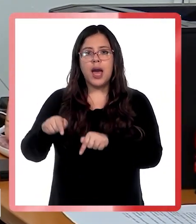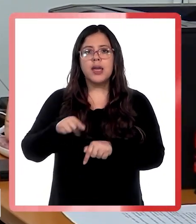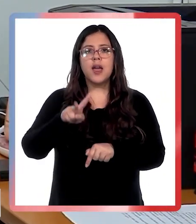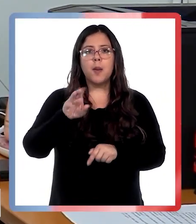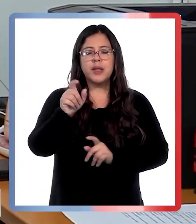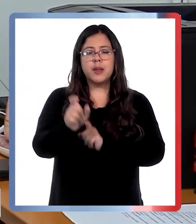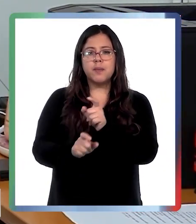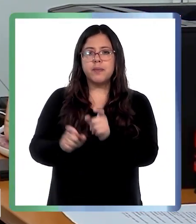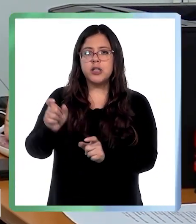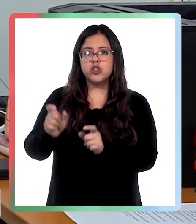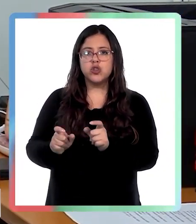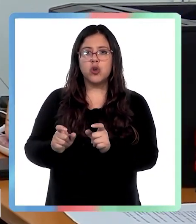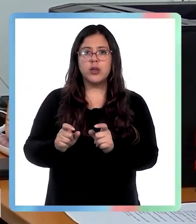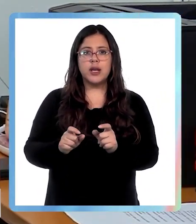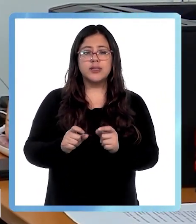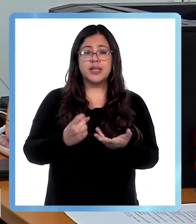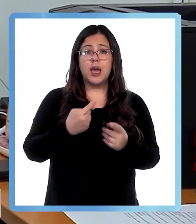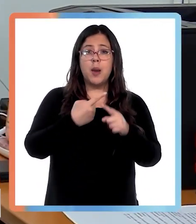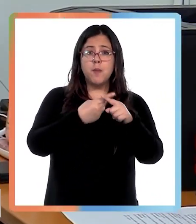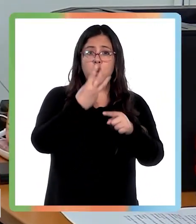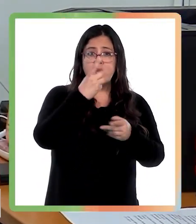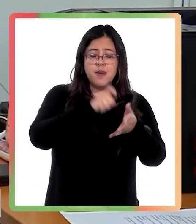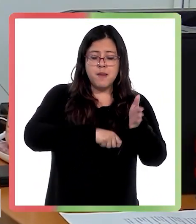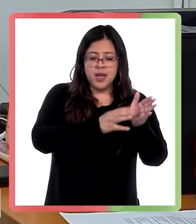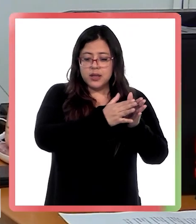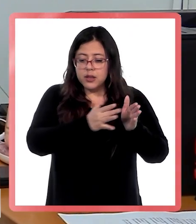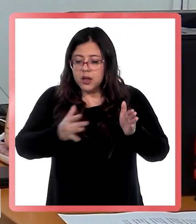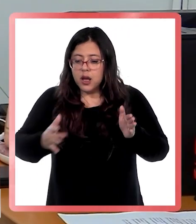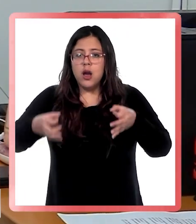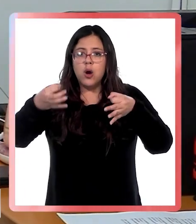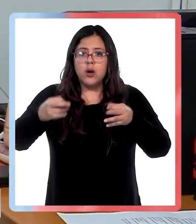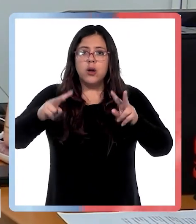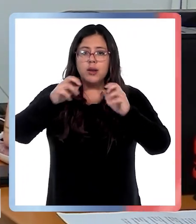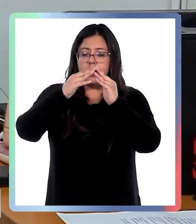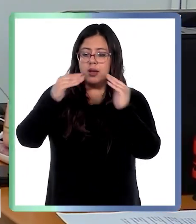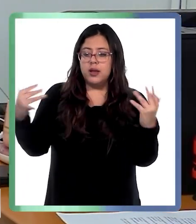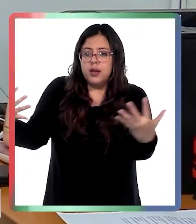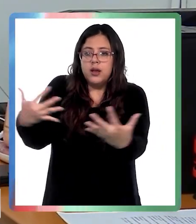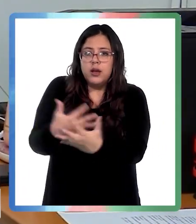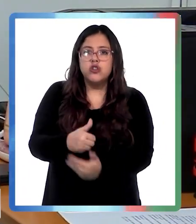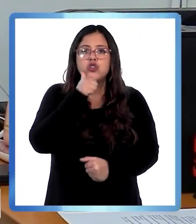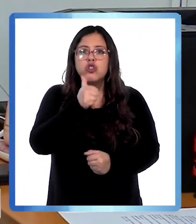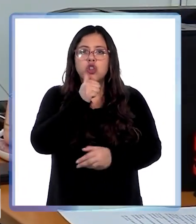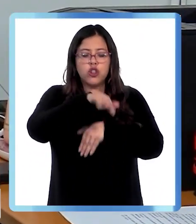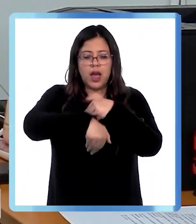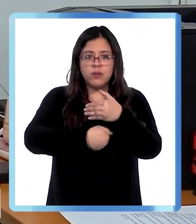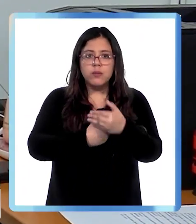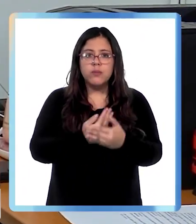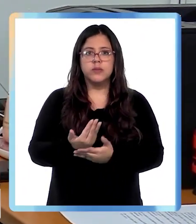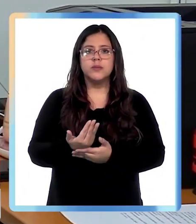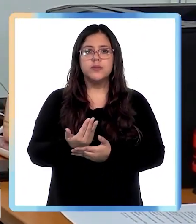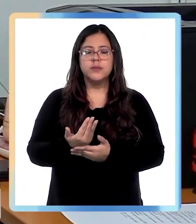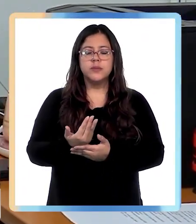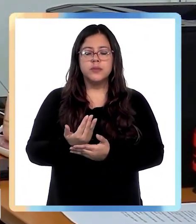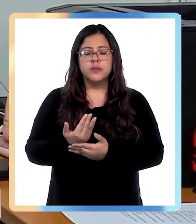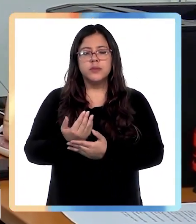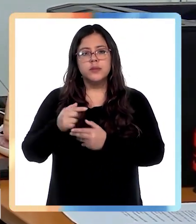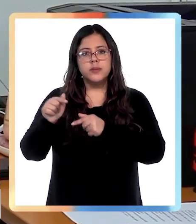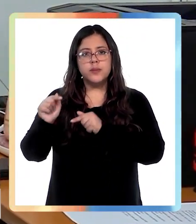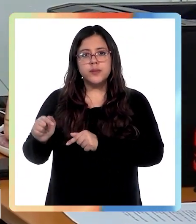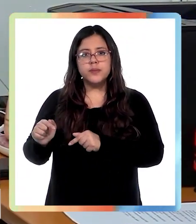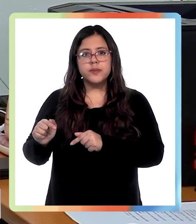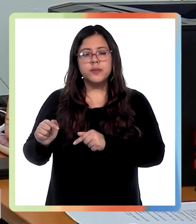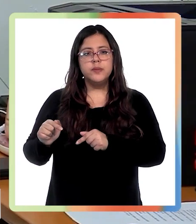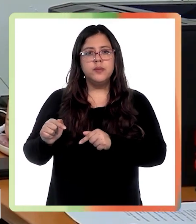donde tenemos 20 personas por 3 meses para hacer este albergue 247 como le llaman ellos y